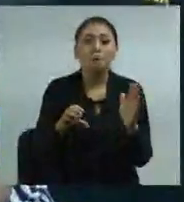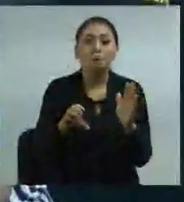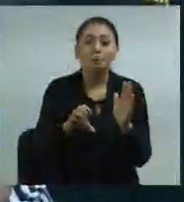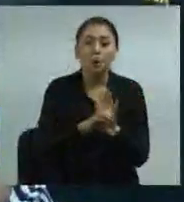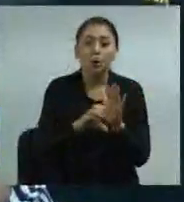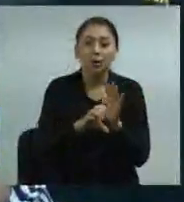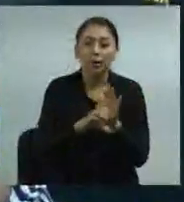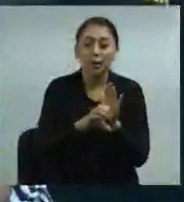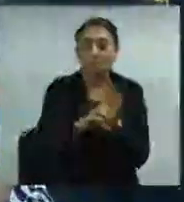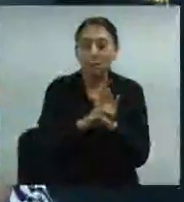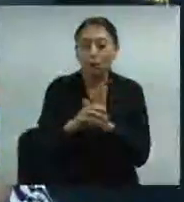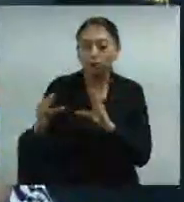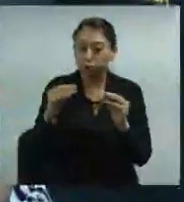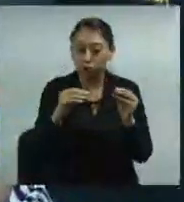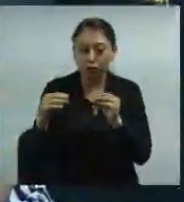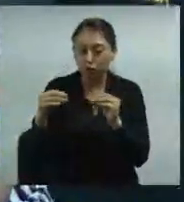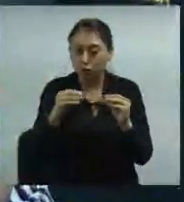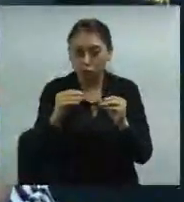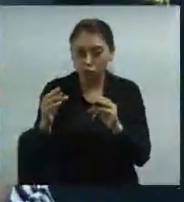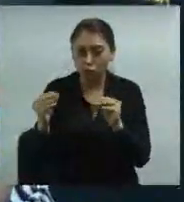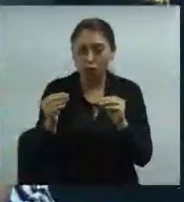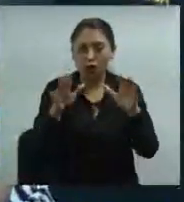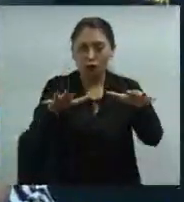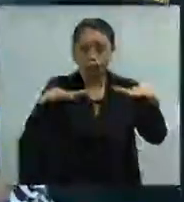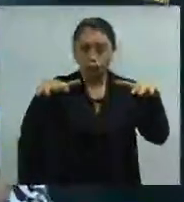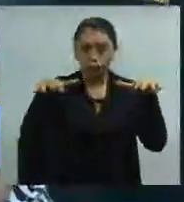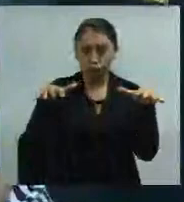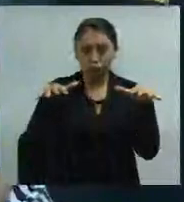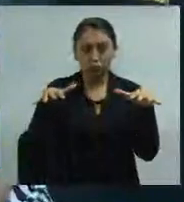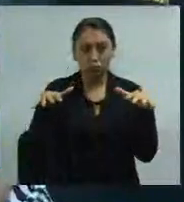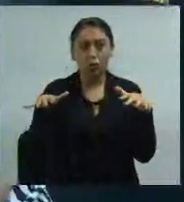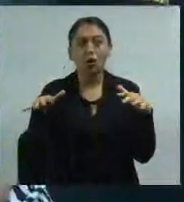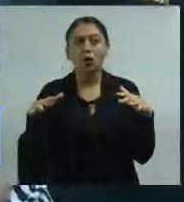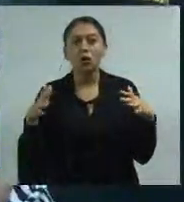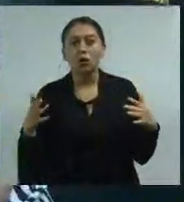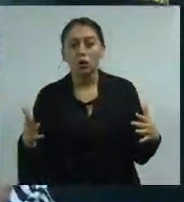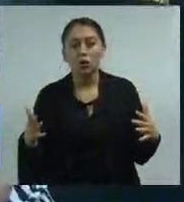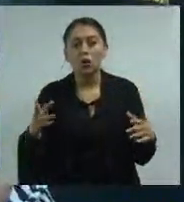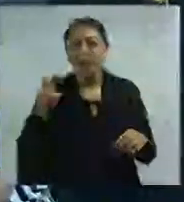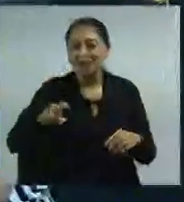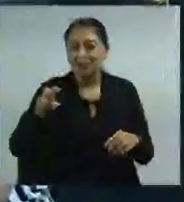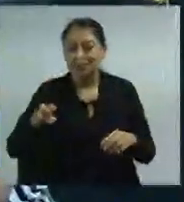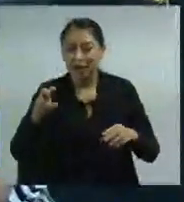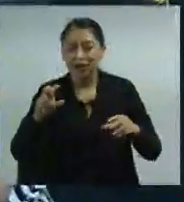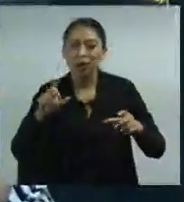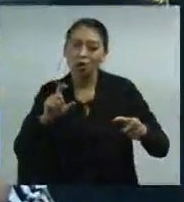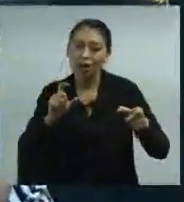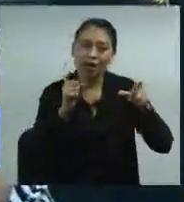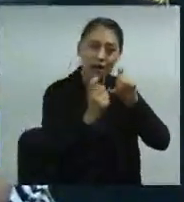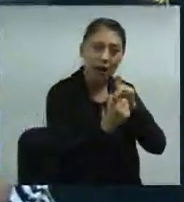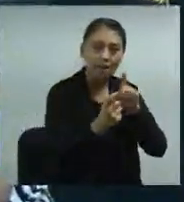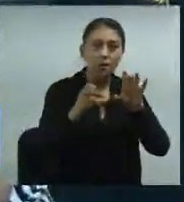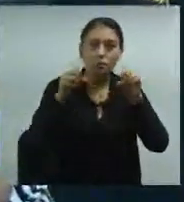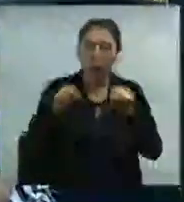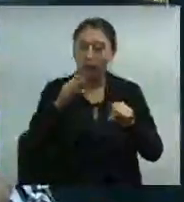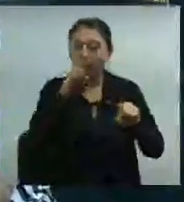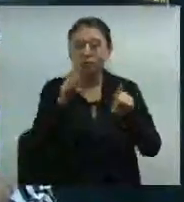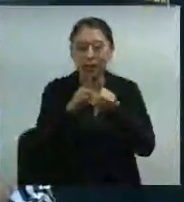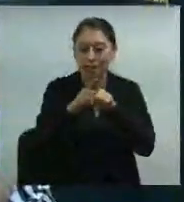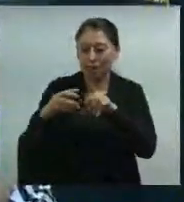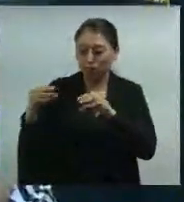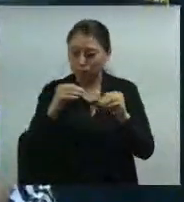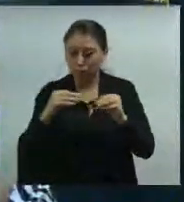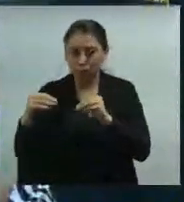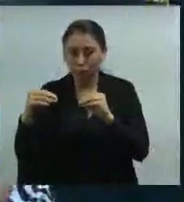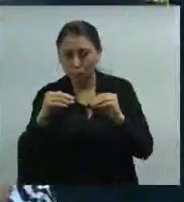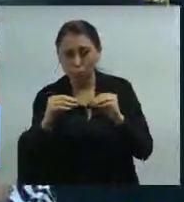su discusión dentro del Congreso de la República y de ser necesarias algún tipo de enmiendas, pues que podamos también consensuarlas para